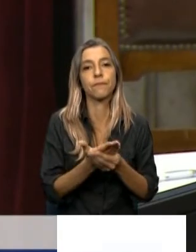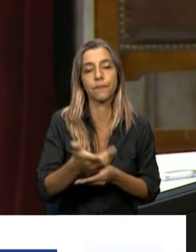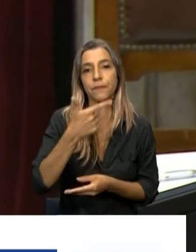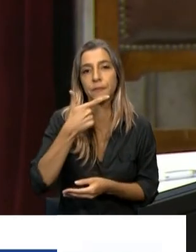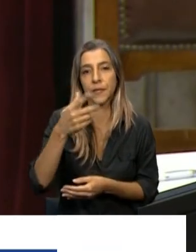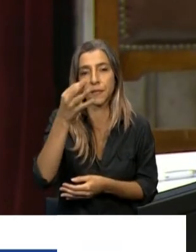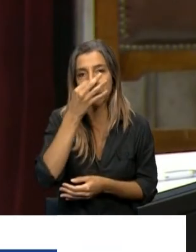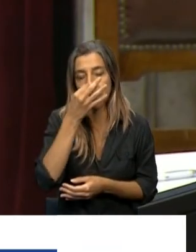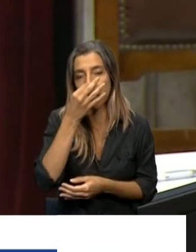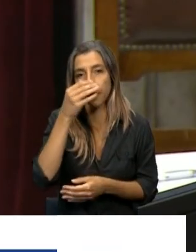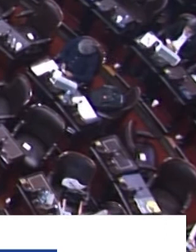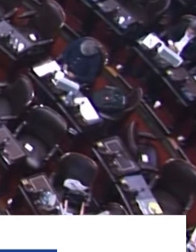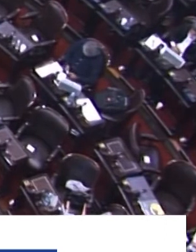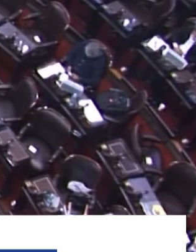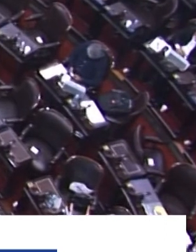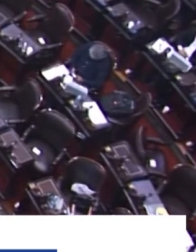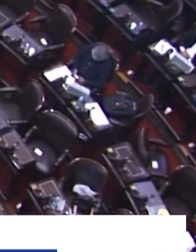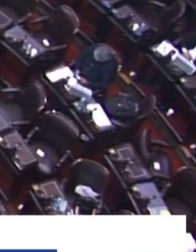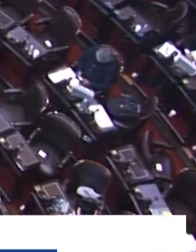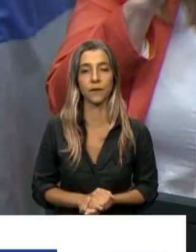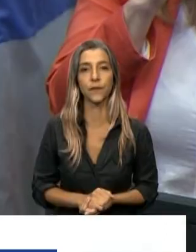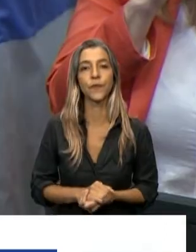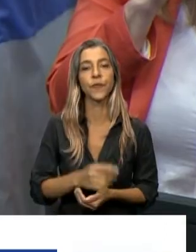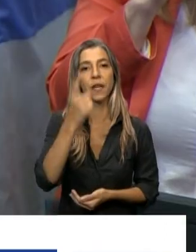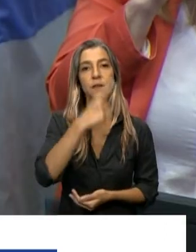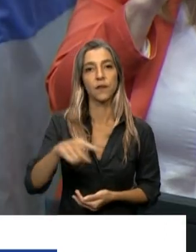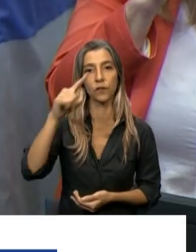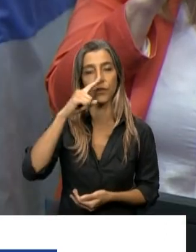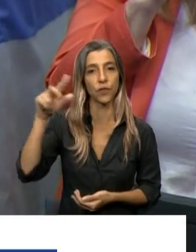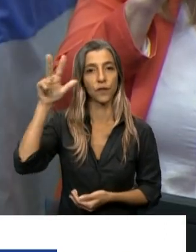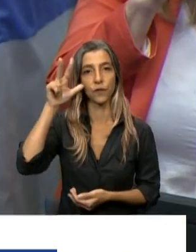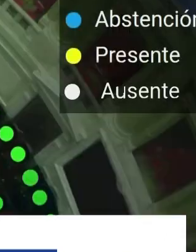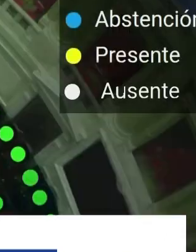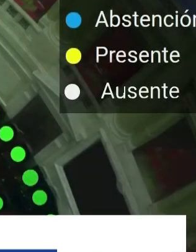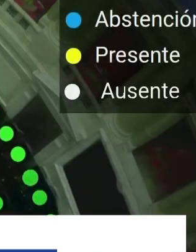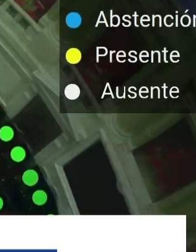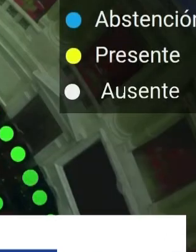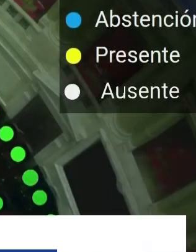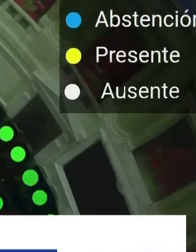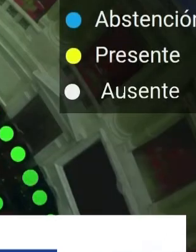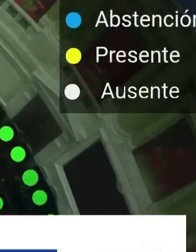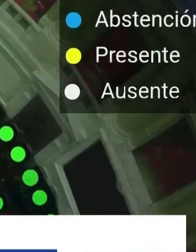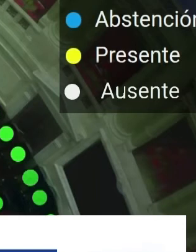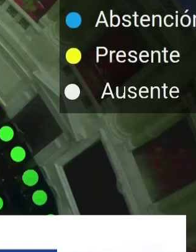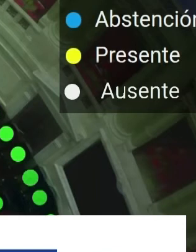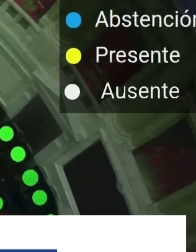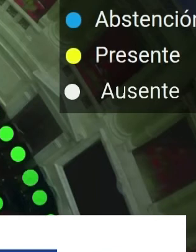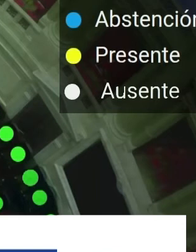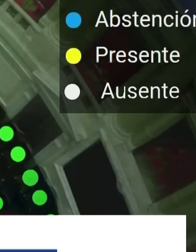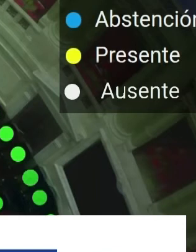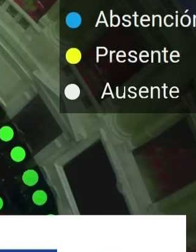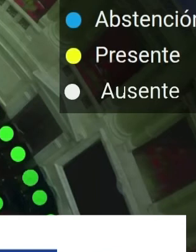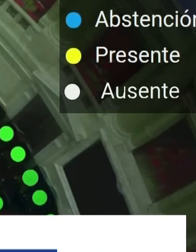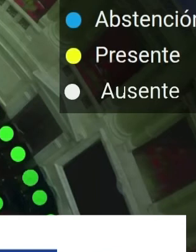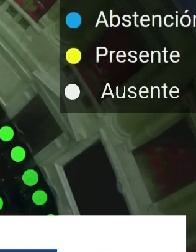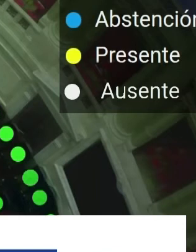Otro proyecto aprobado, el de Ley de Capitales Alternas, recibió 178 votos afirmativos, 11 negativos y